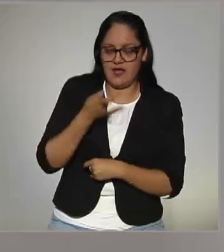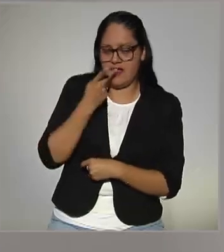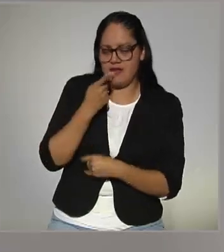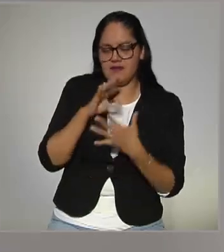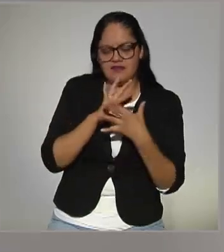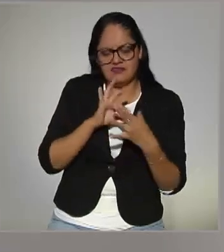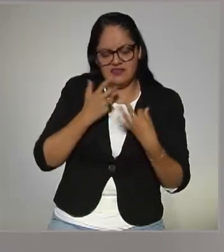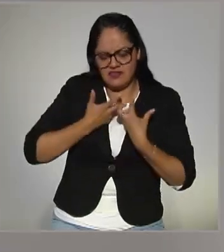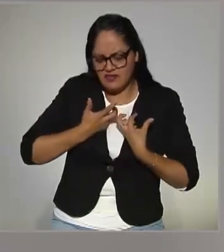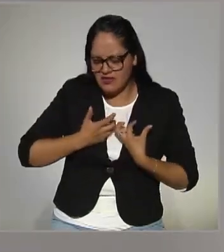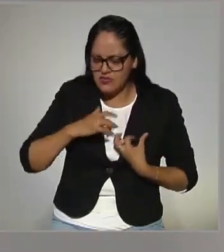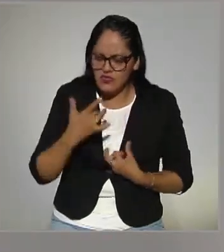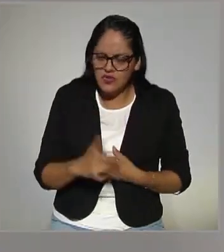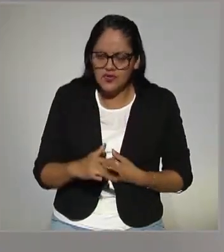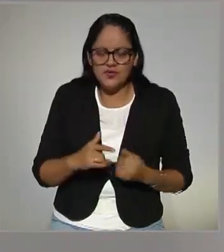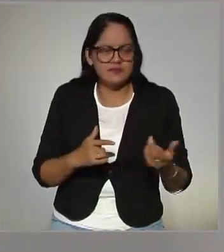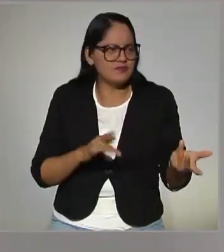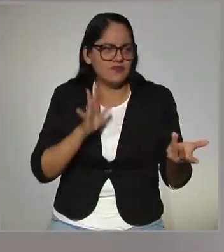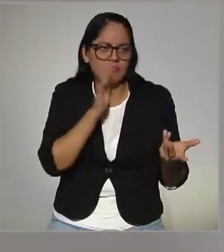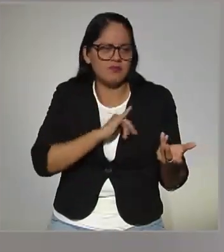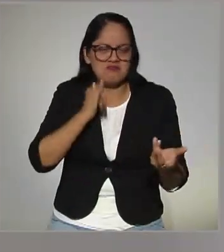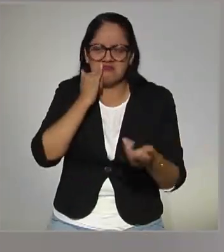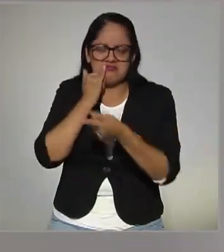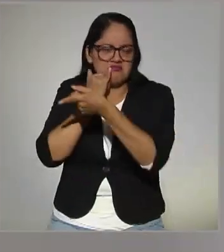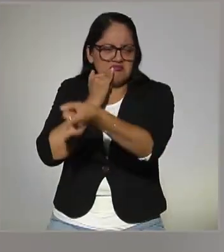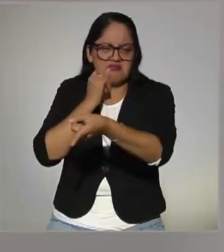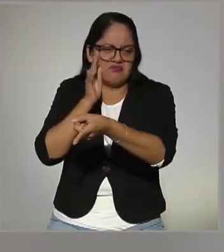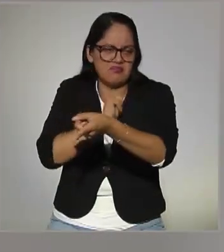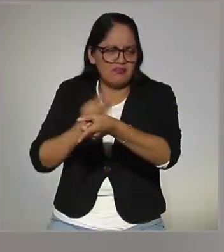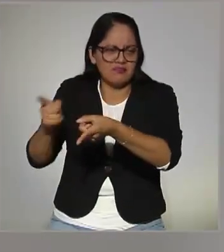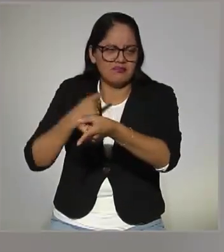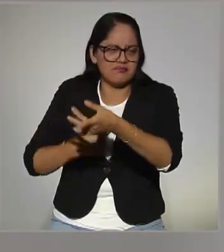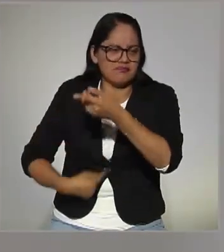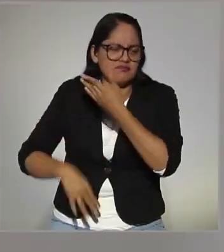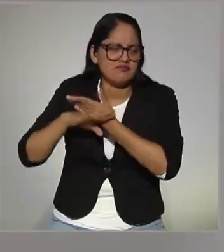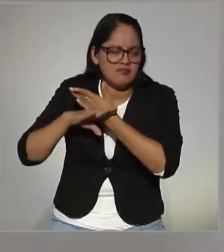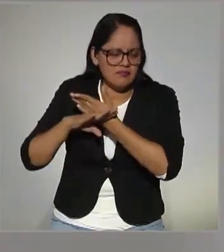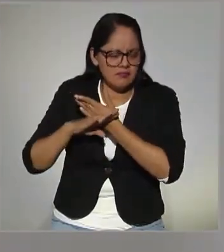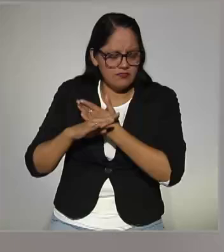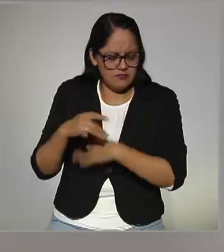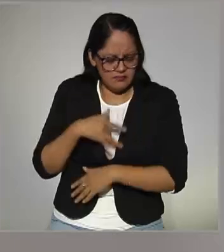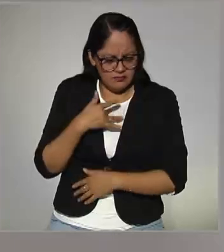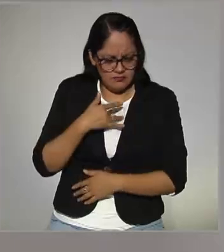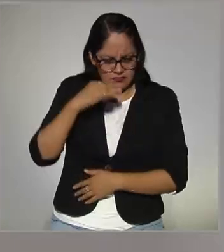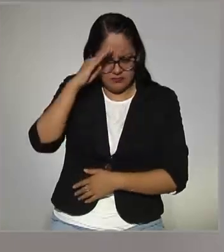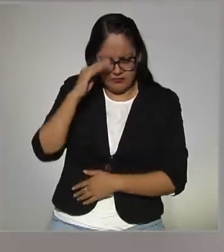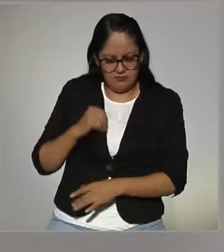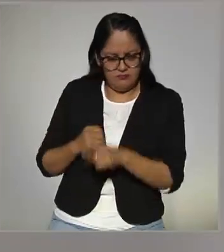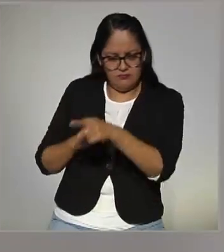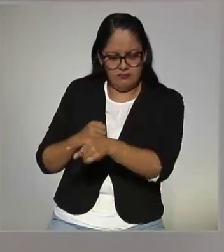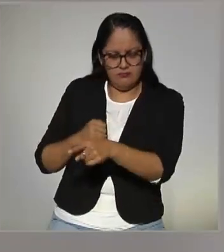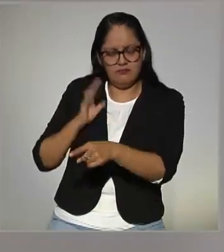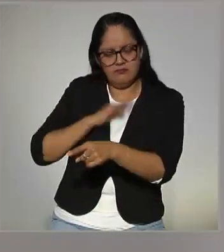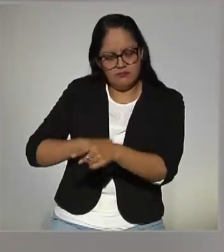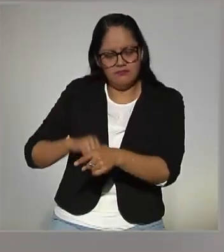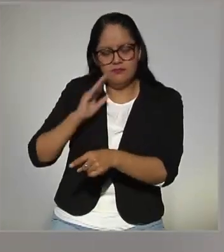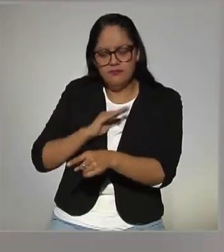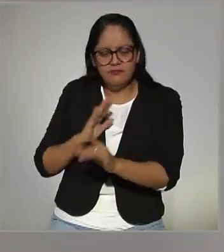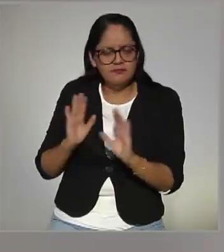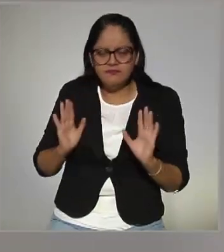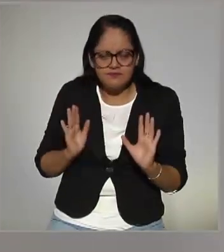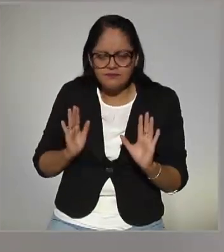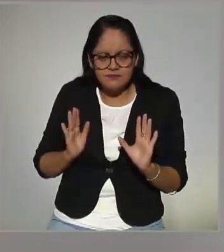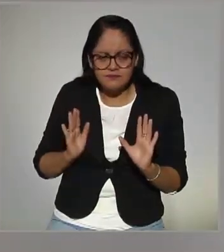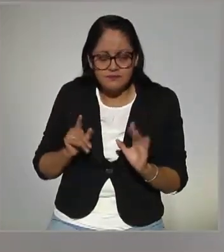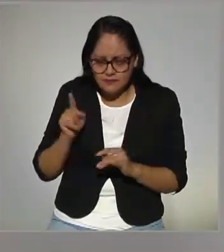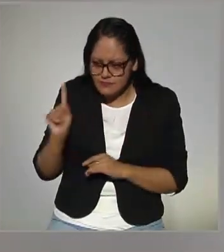dolor así y diga es que no puedo perdonar a tal persona porque me hizo tal cosa, uno habría de reprochar ese sentimiento y decirle cómo,